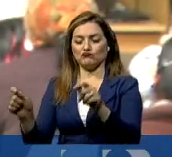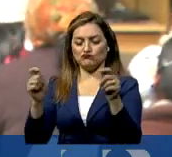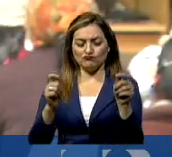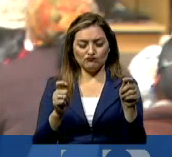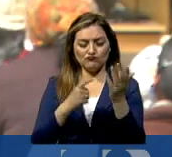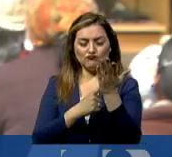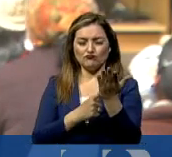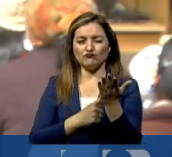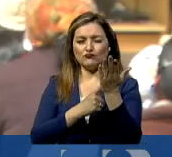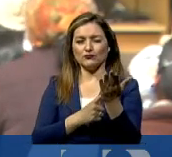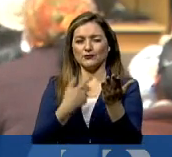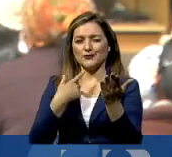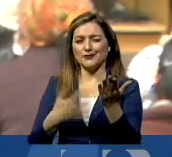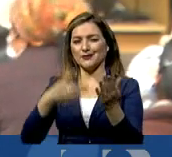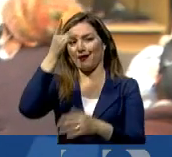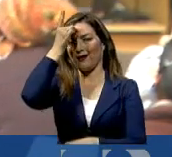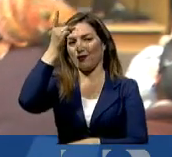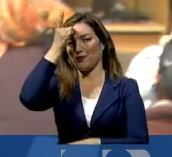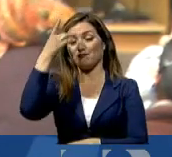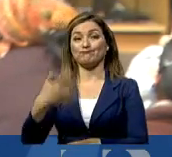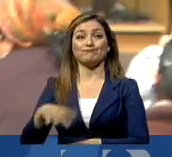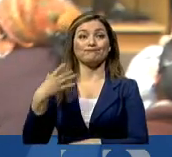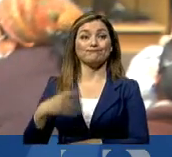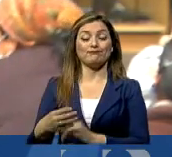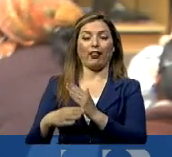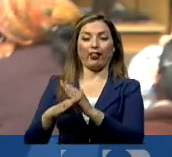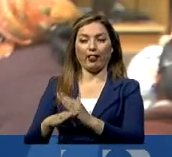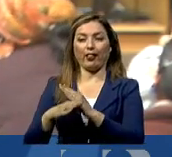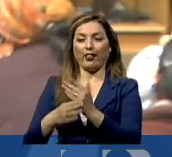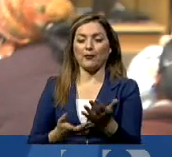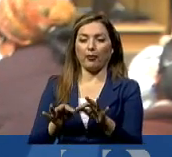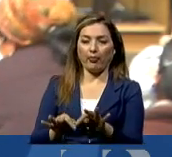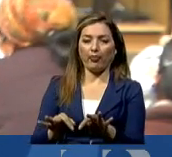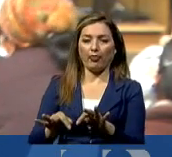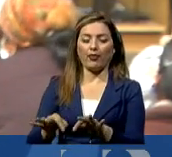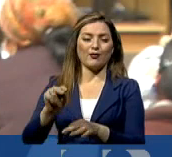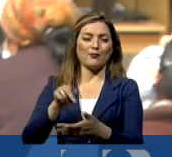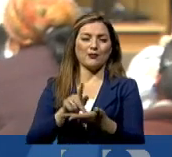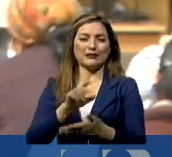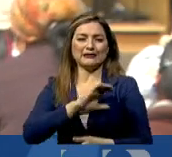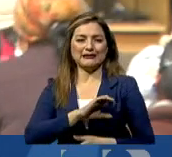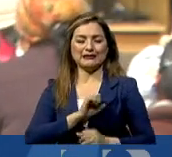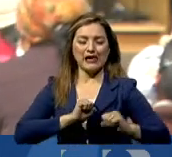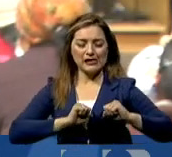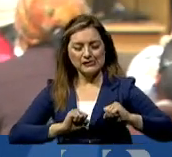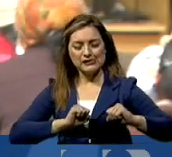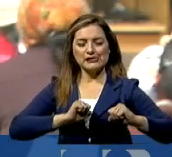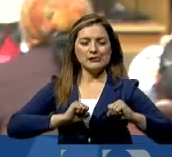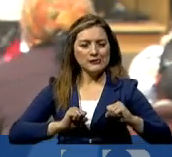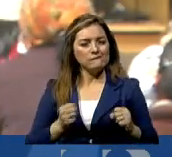importante cantidad de cartera vencida represada y esto ha implicado que el municipio haga más esfuerzo por